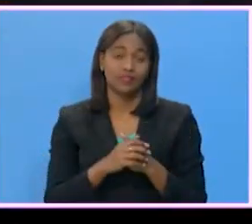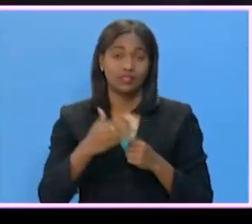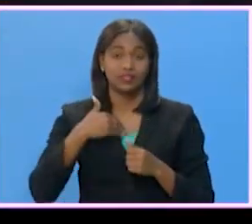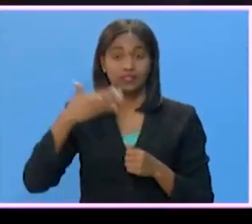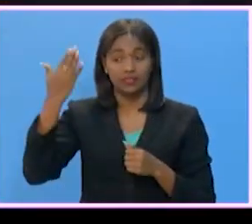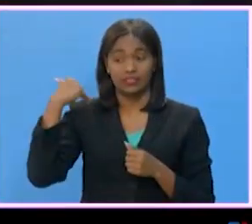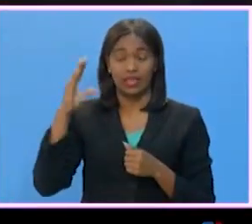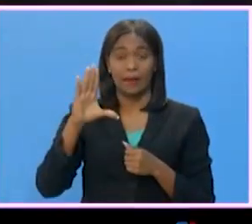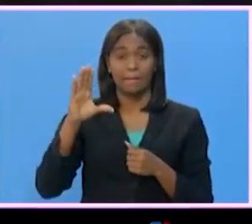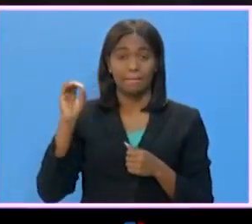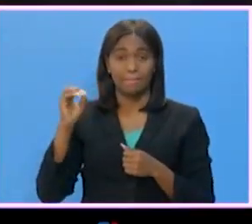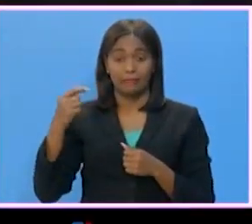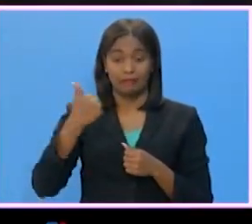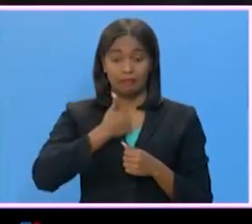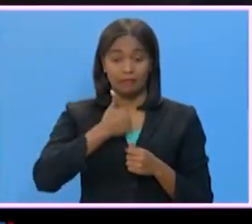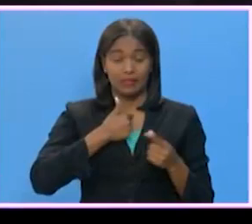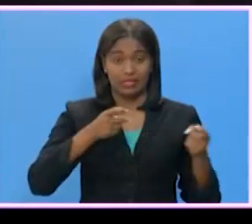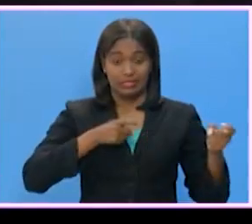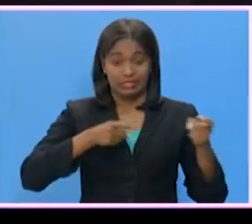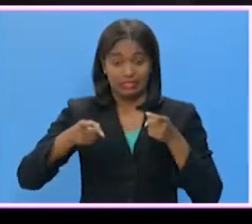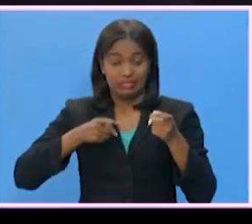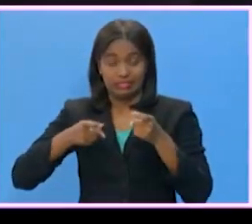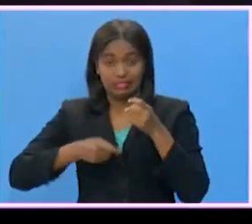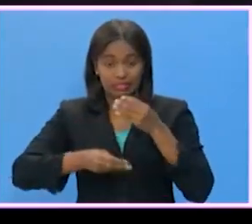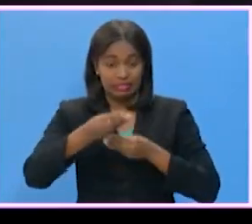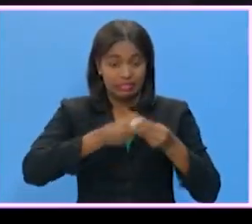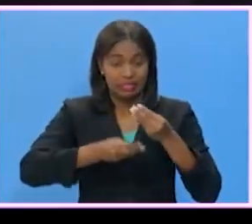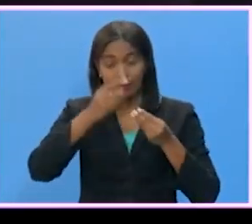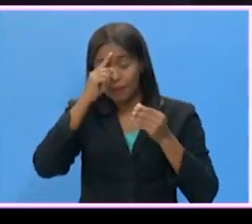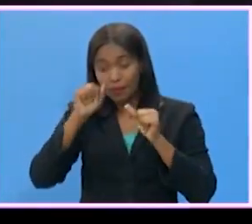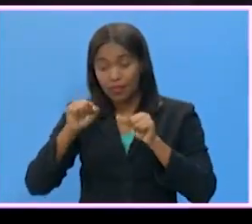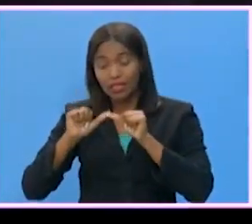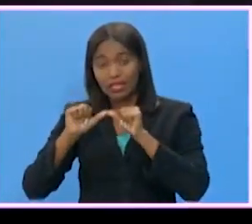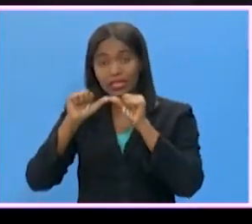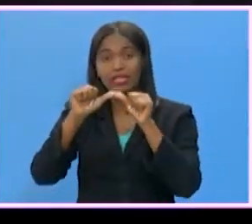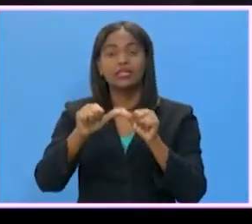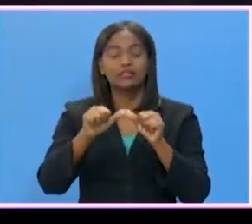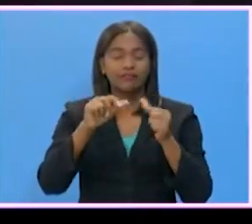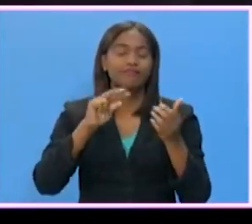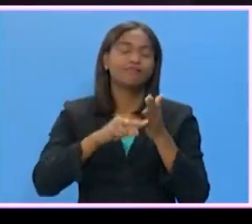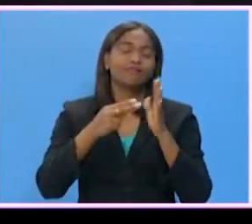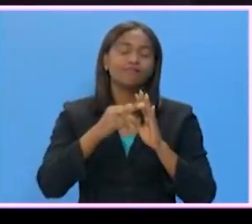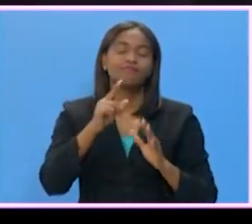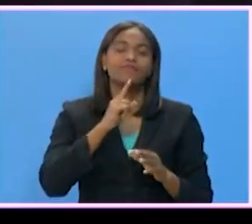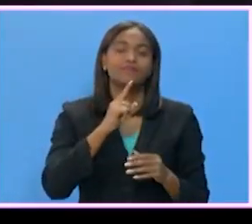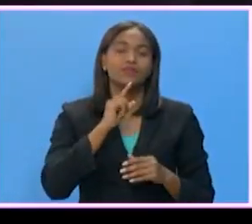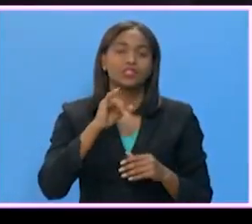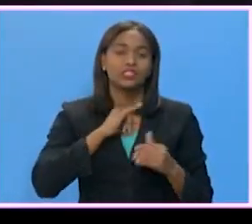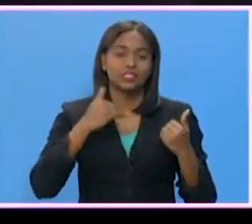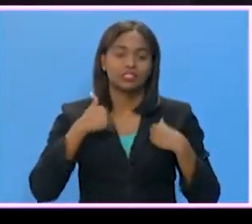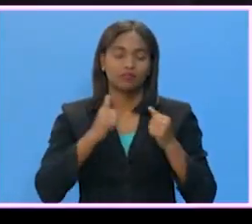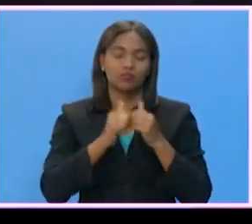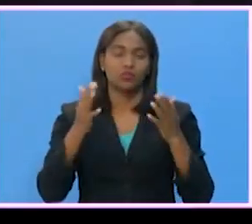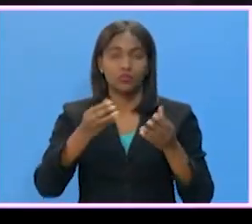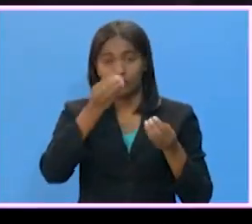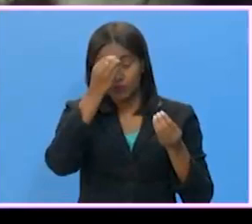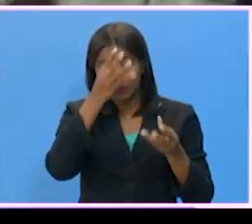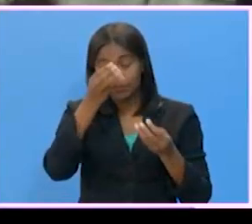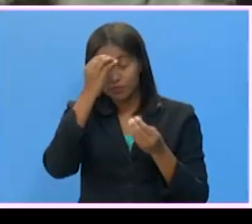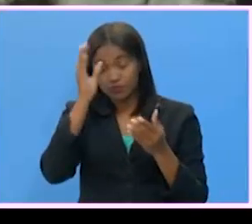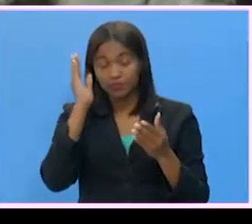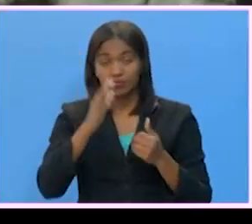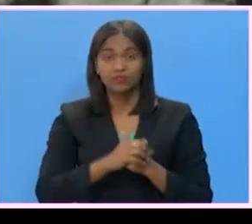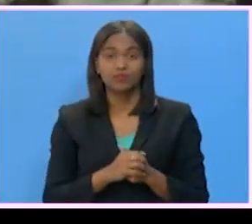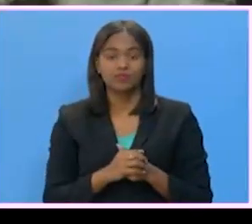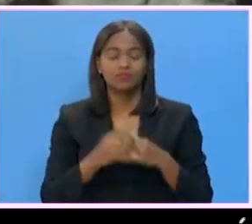tuve que manejarme para que se mantuviera. O sea que realmente yo tengo muchas cosas que contar. Y